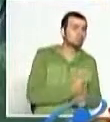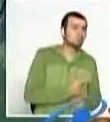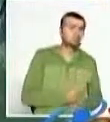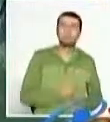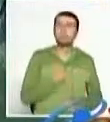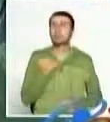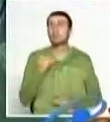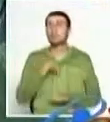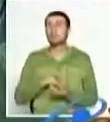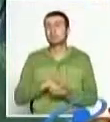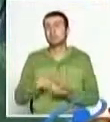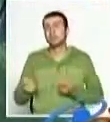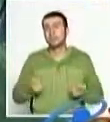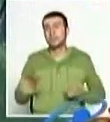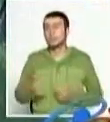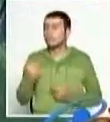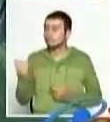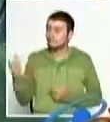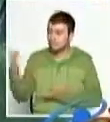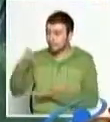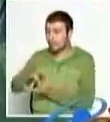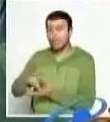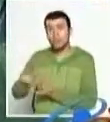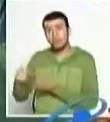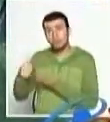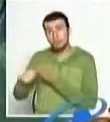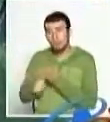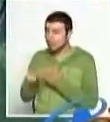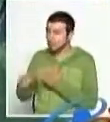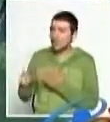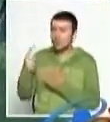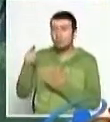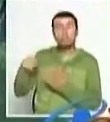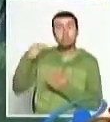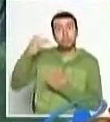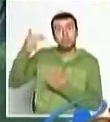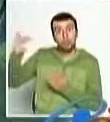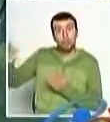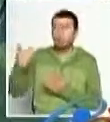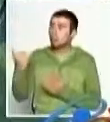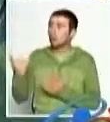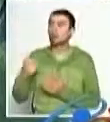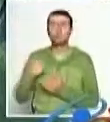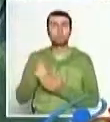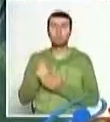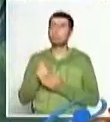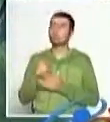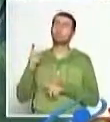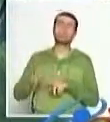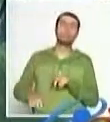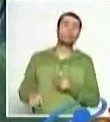yo no entiendo esa parte de la programación lingüística de una muy buena historia, yo no puedo tratar al paciente,